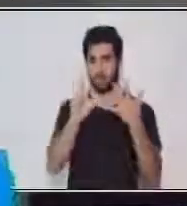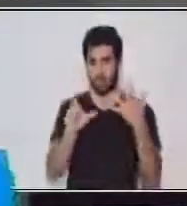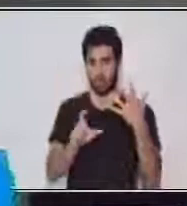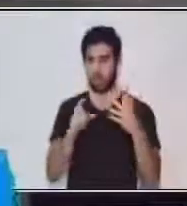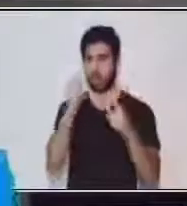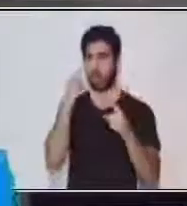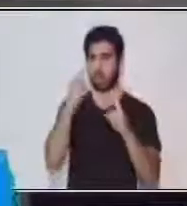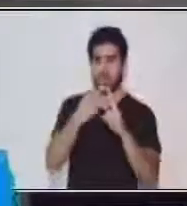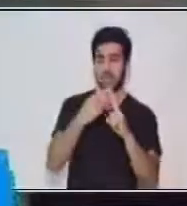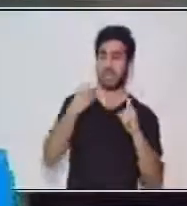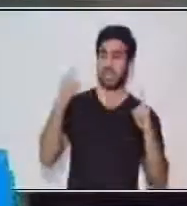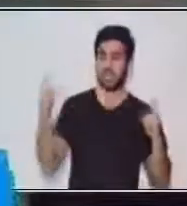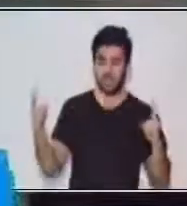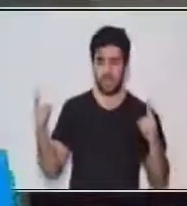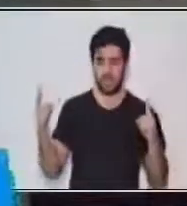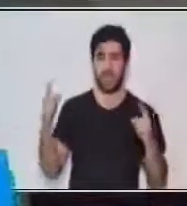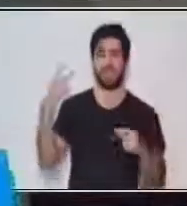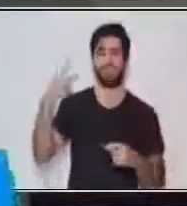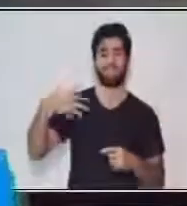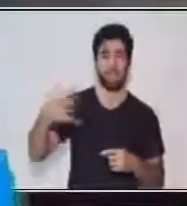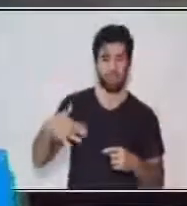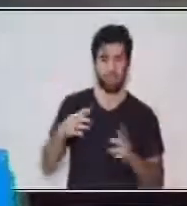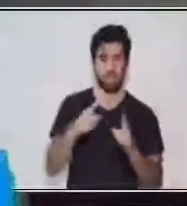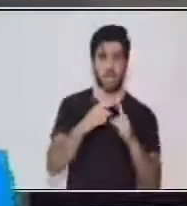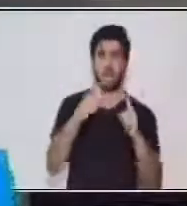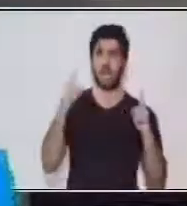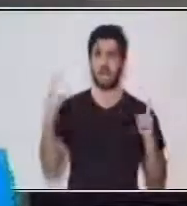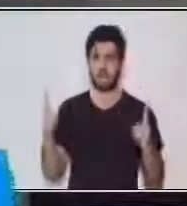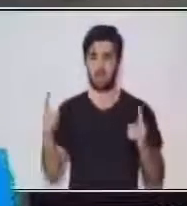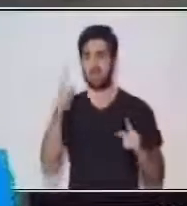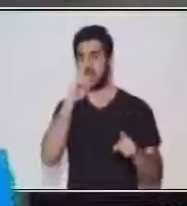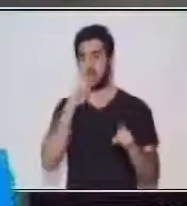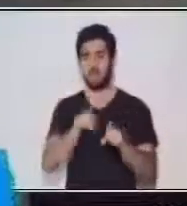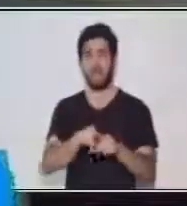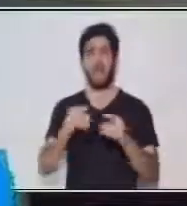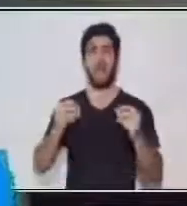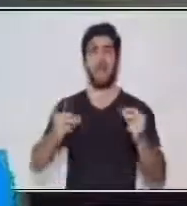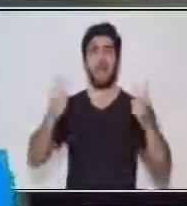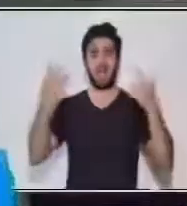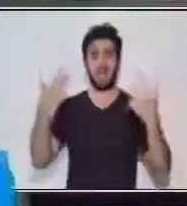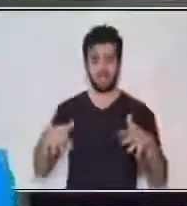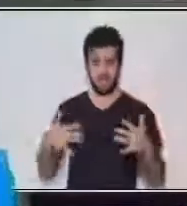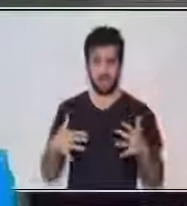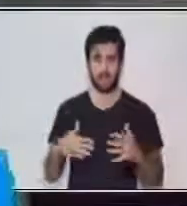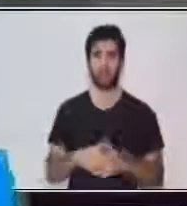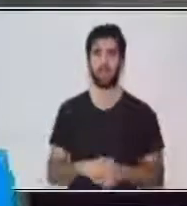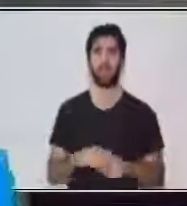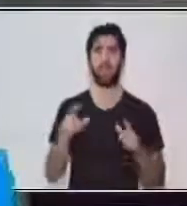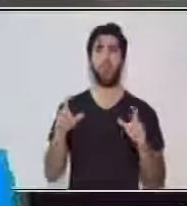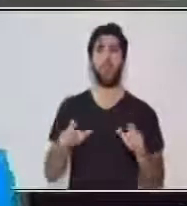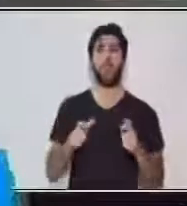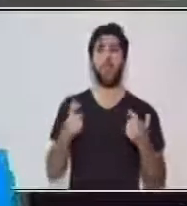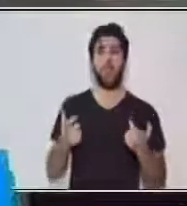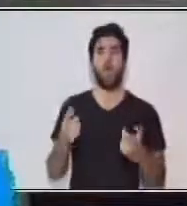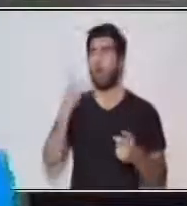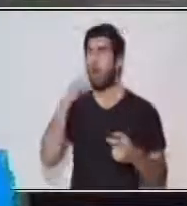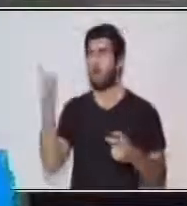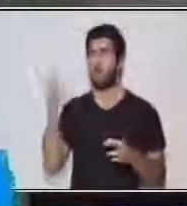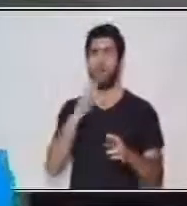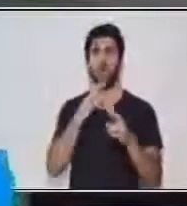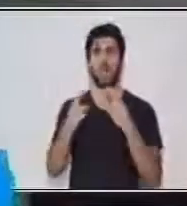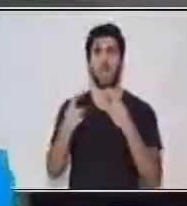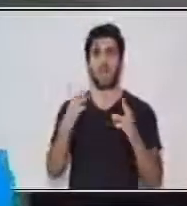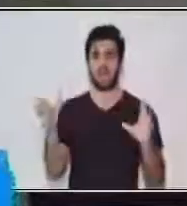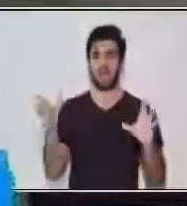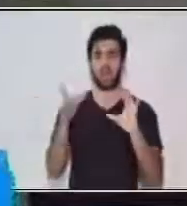distancia, velocidad y aceleración. ¿Cómo se relacionan esas tres variables en